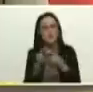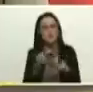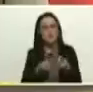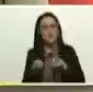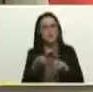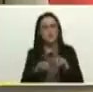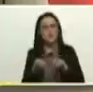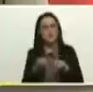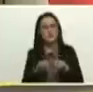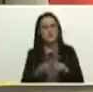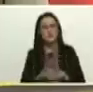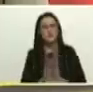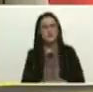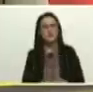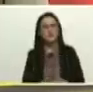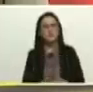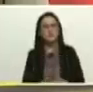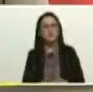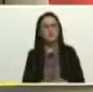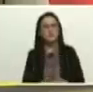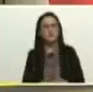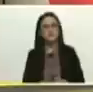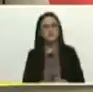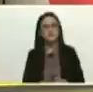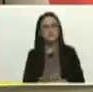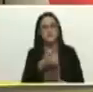económicos, no se queden atrás,